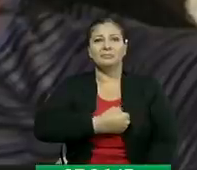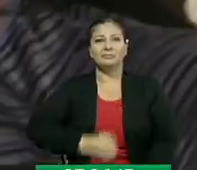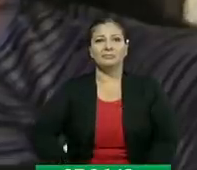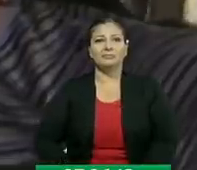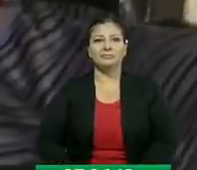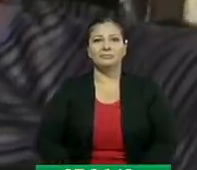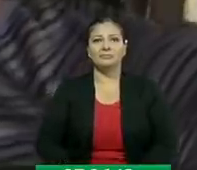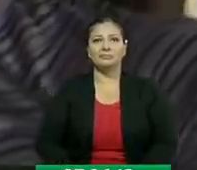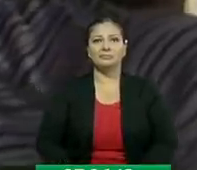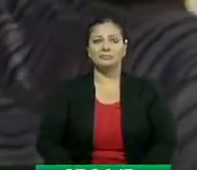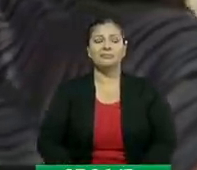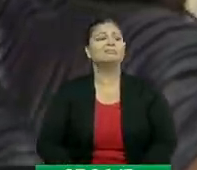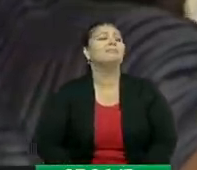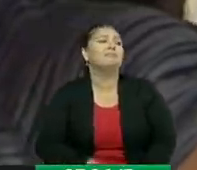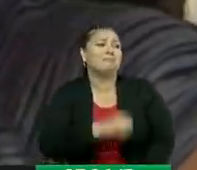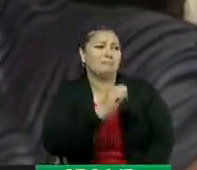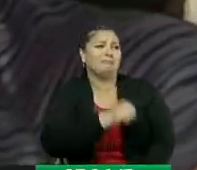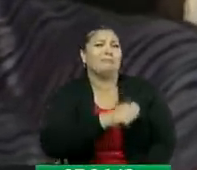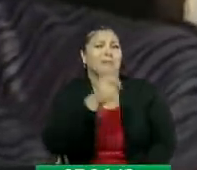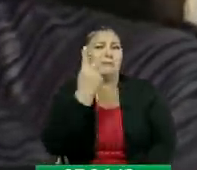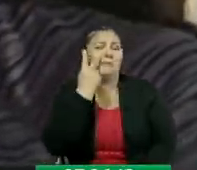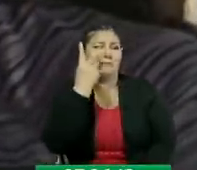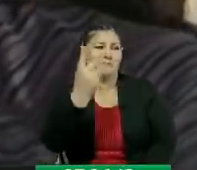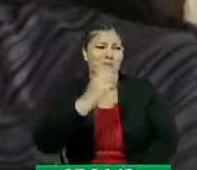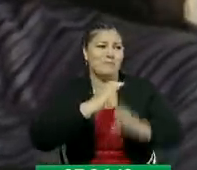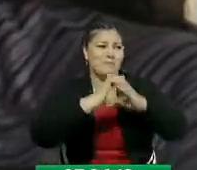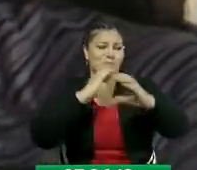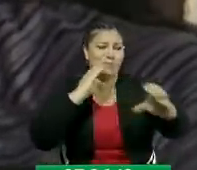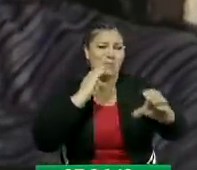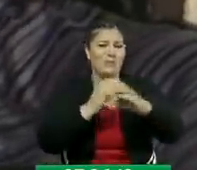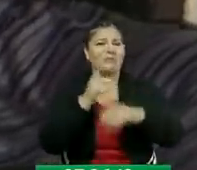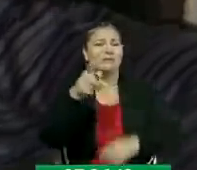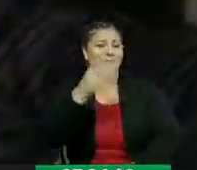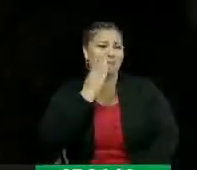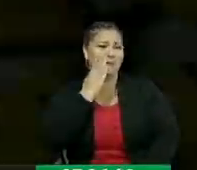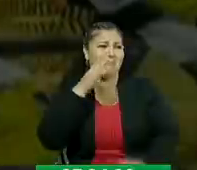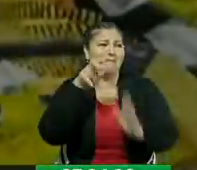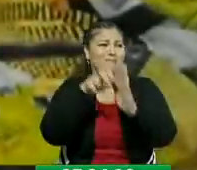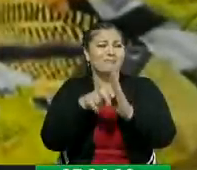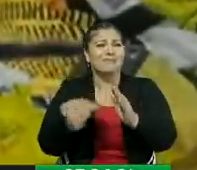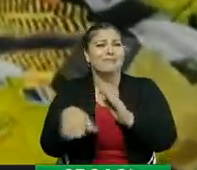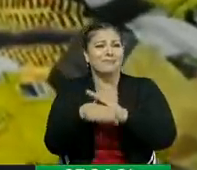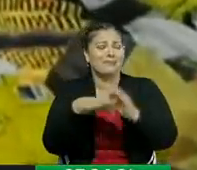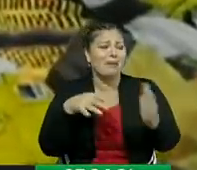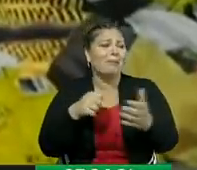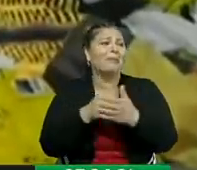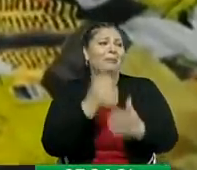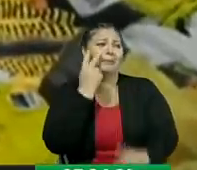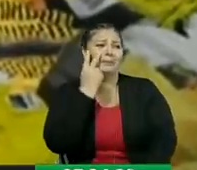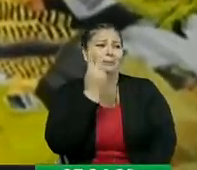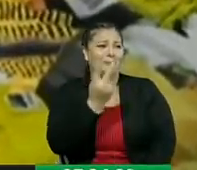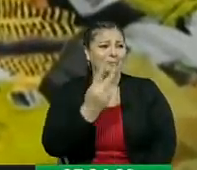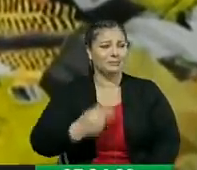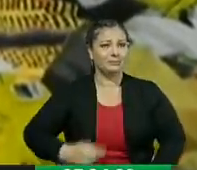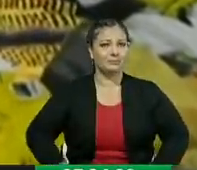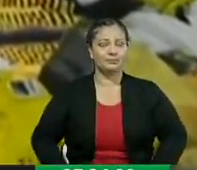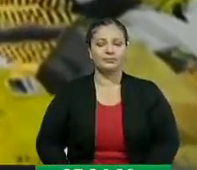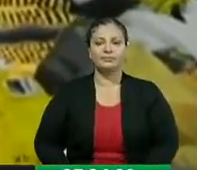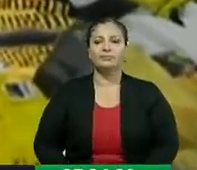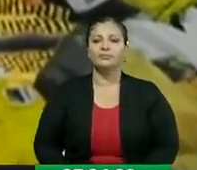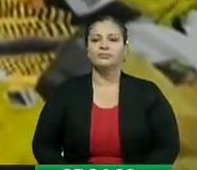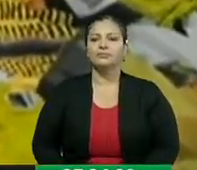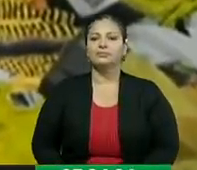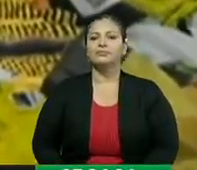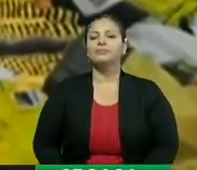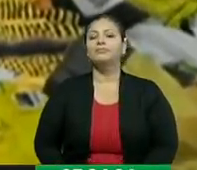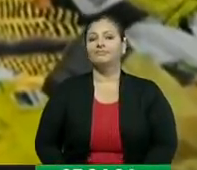dice, mami, ese es el carro que andaba mi mamá. Yanina Magallanes Reyes habitaba en la cooperativa